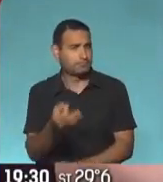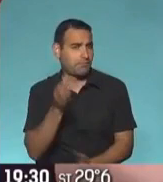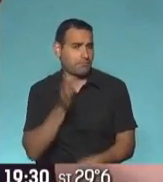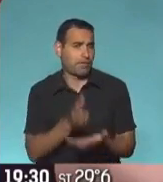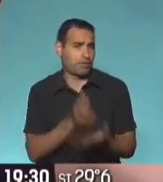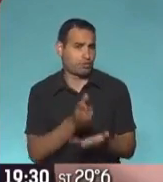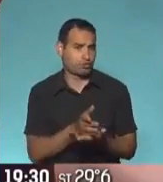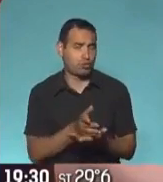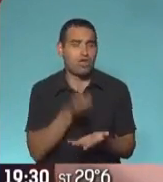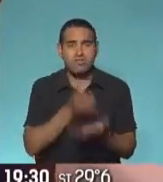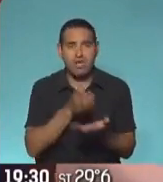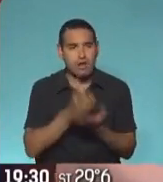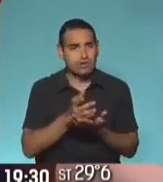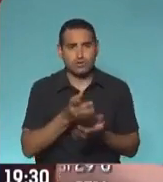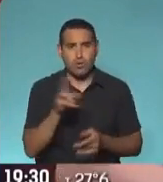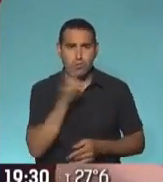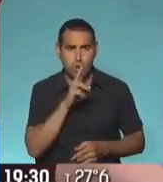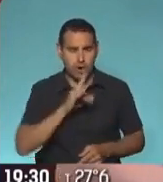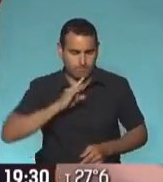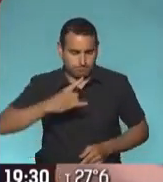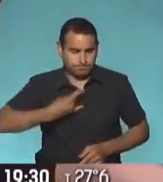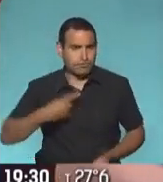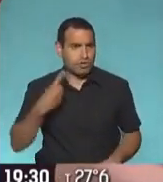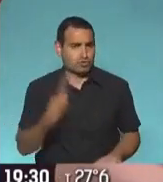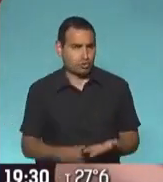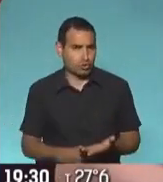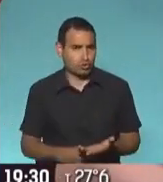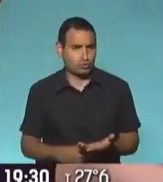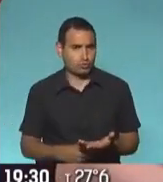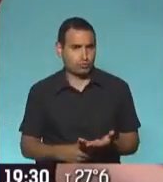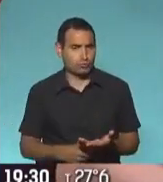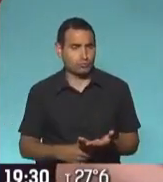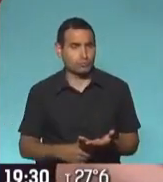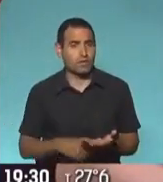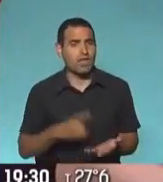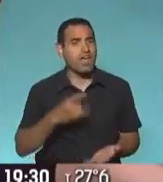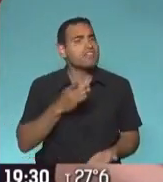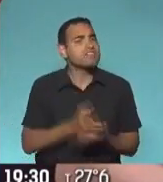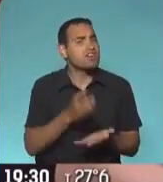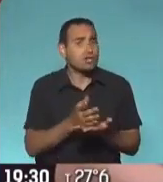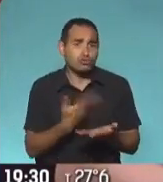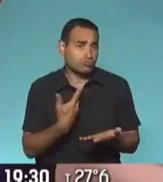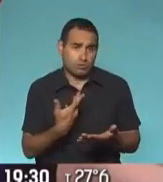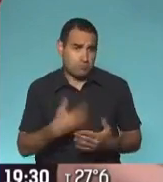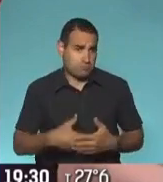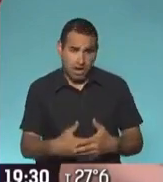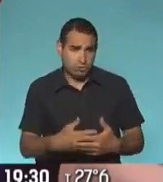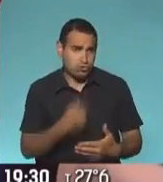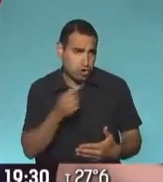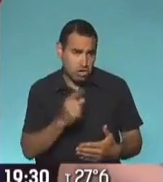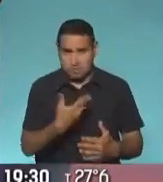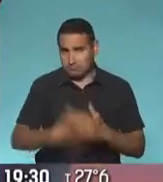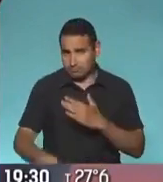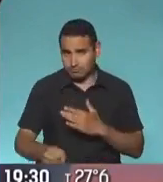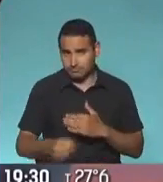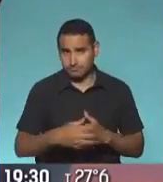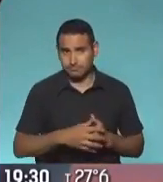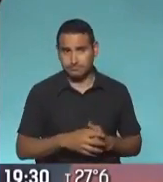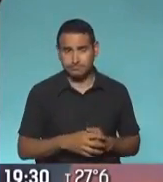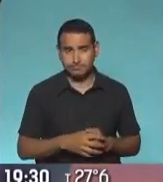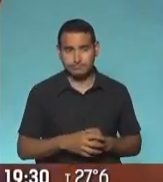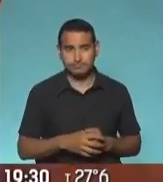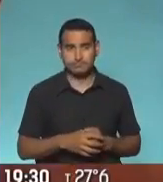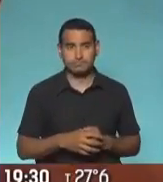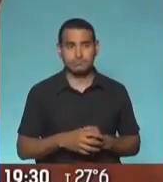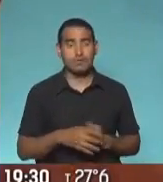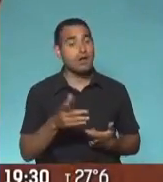¿no?, que es la autonomía de las mujeres y las personas con capacidad de gestar, el derecho de interrumpir un embarazo no deseado. Sin duda es